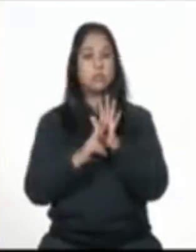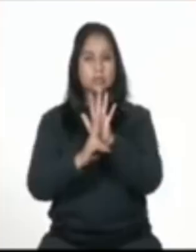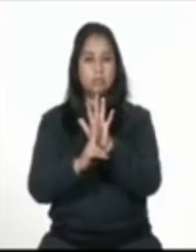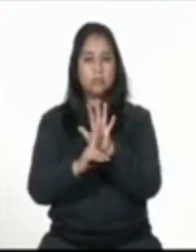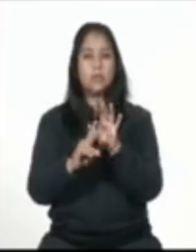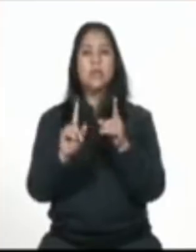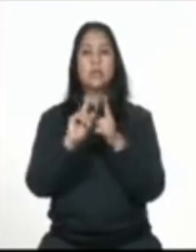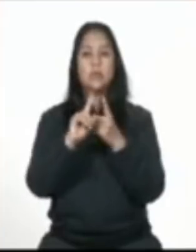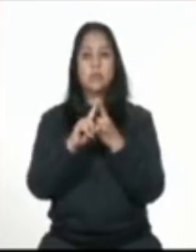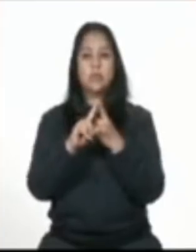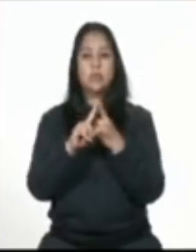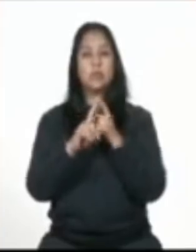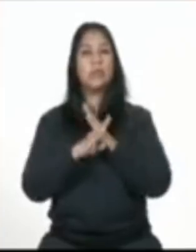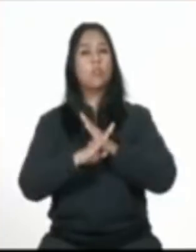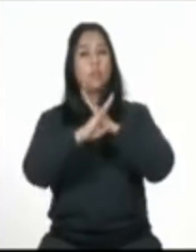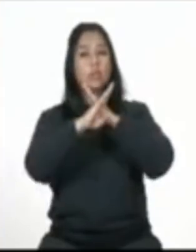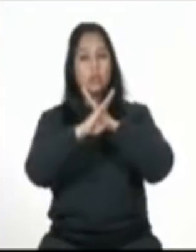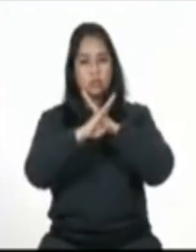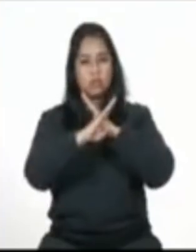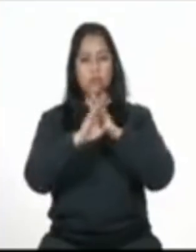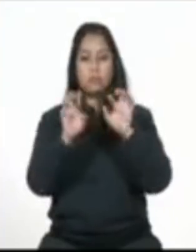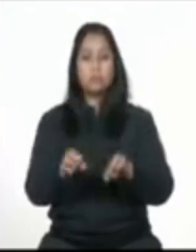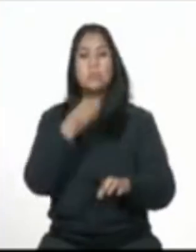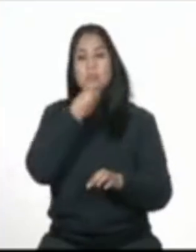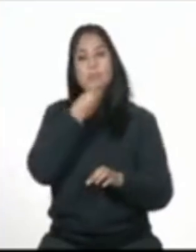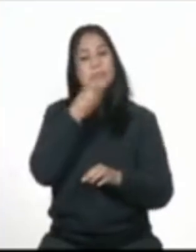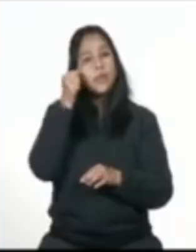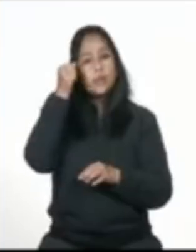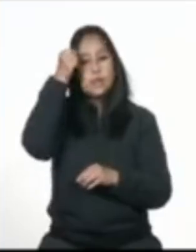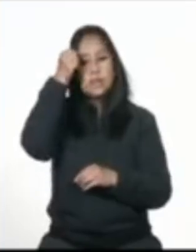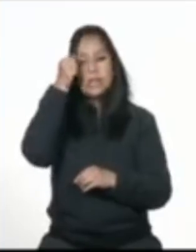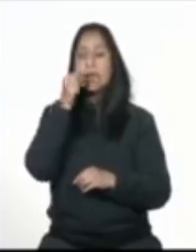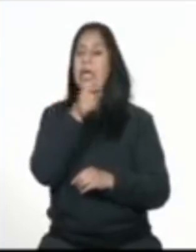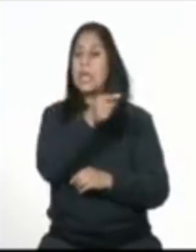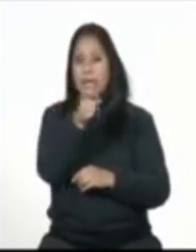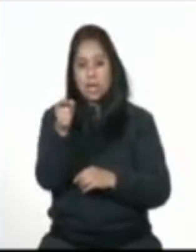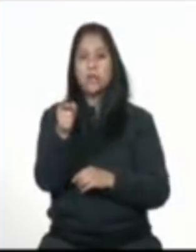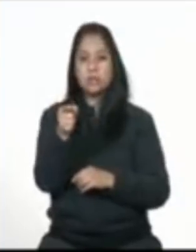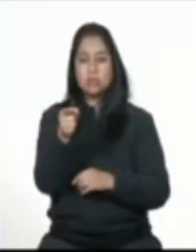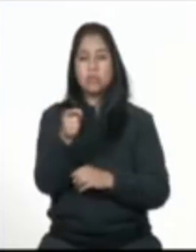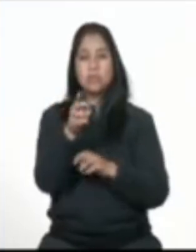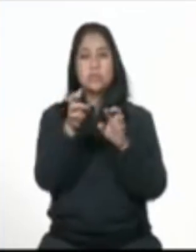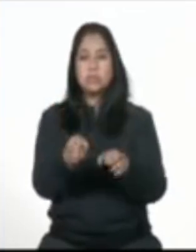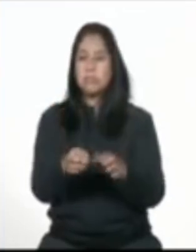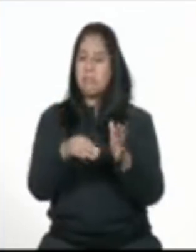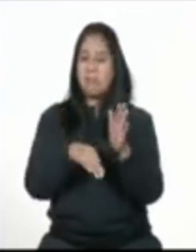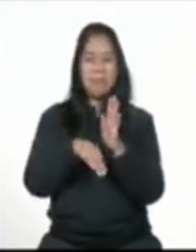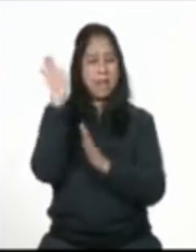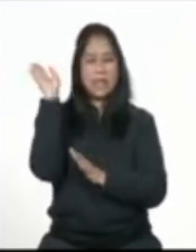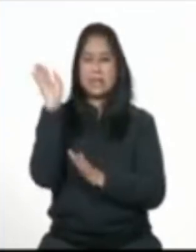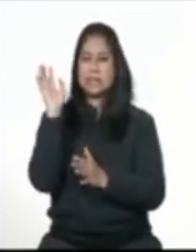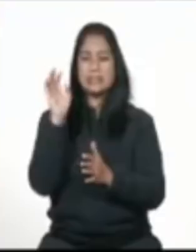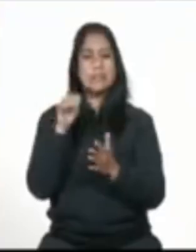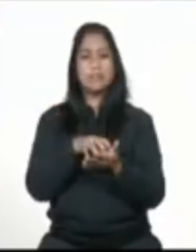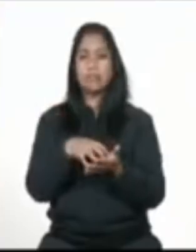Primero, protejamos a las personas de la tercera edad. Ellos son las personas que más podrían ser